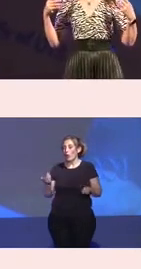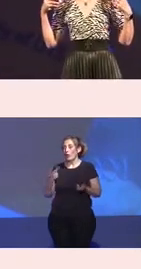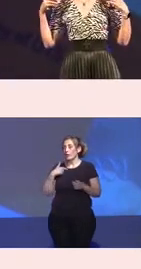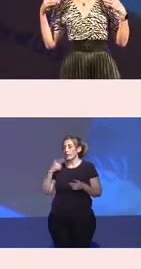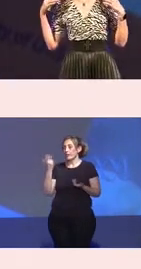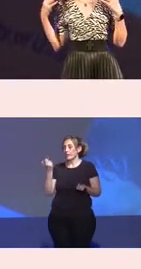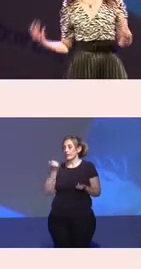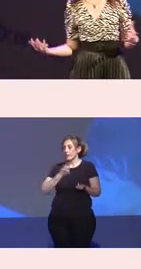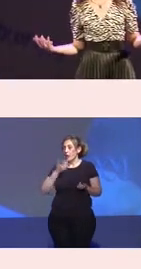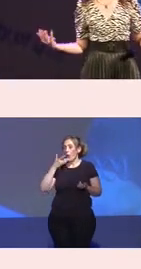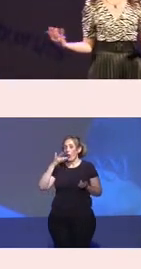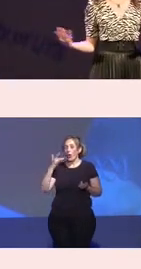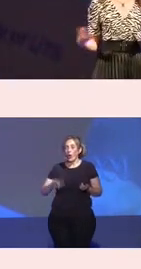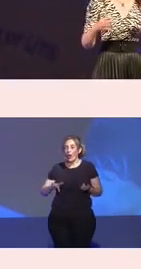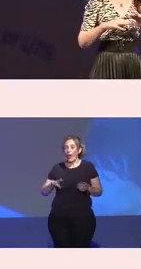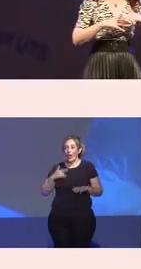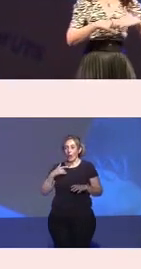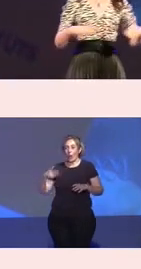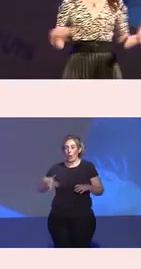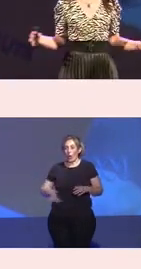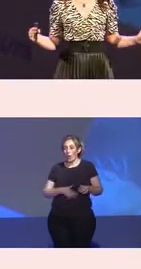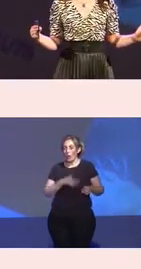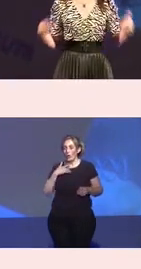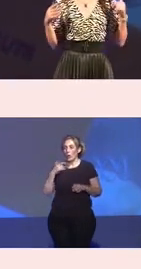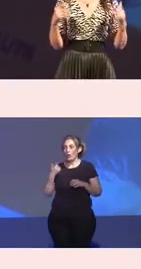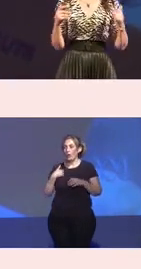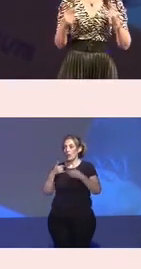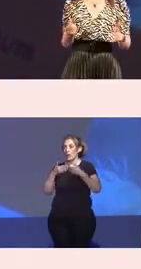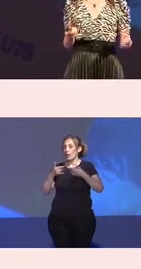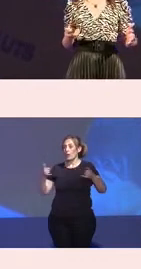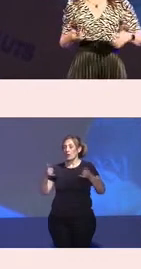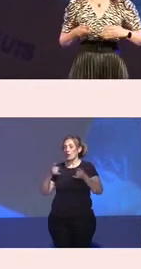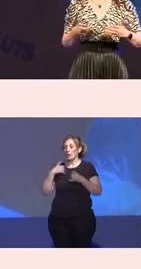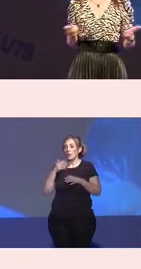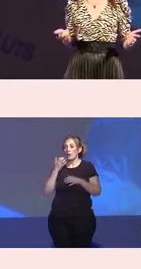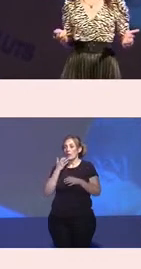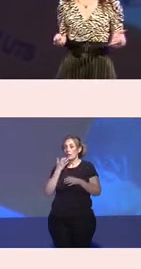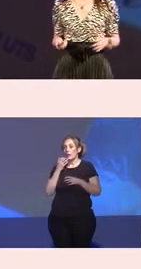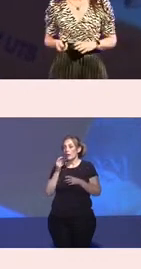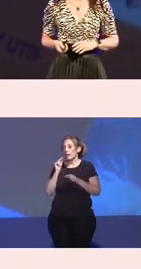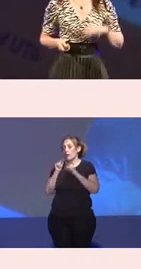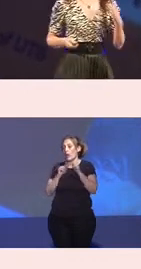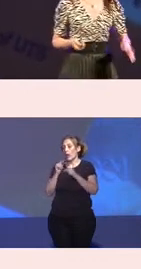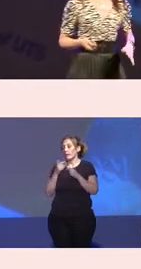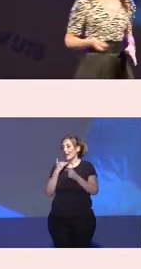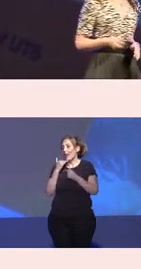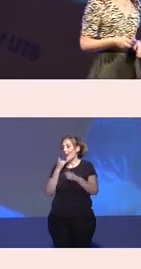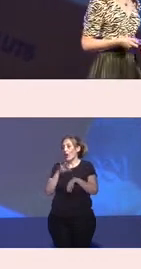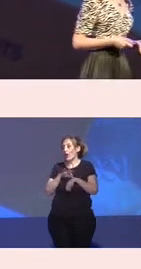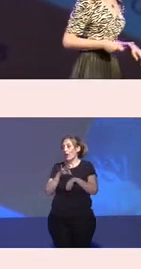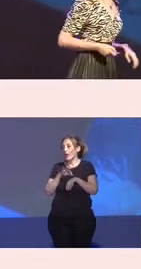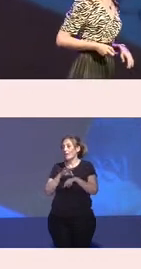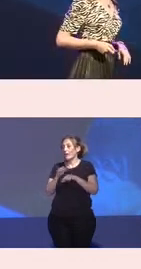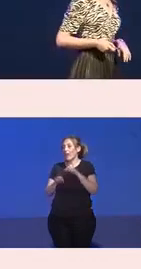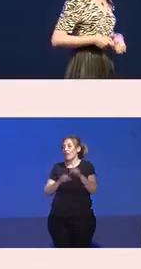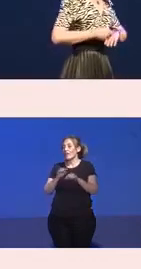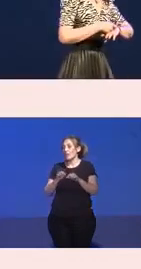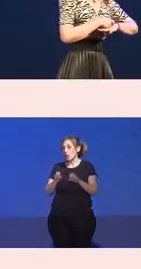ados que hayan donado órganos la única línea roja es que no hayan tenido por razones obvias enfermedades